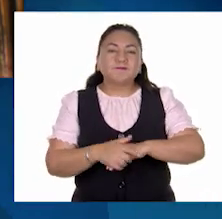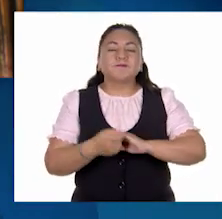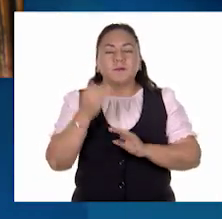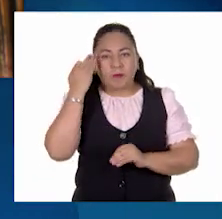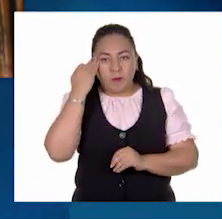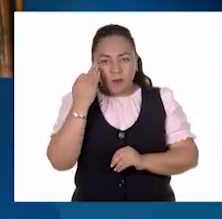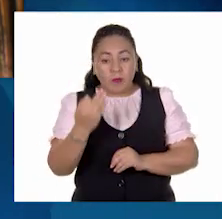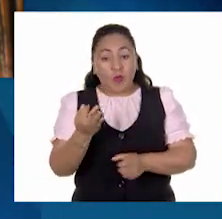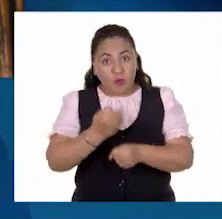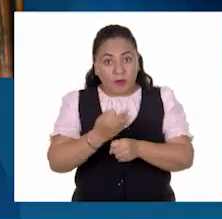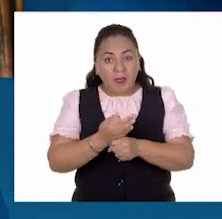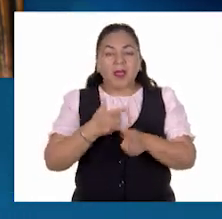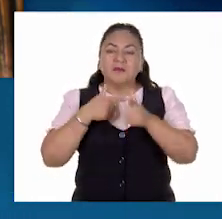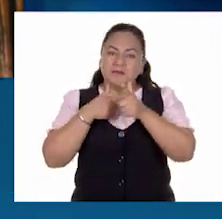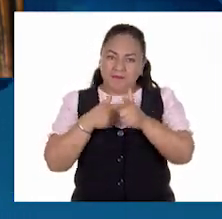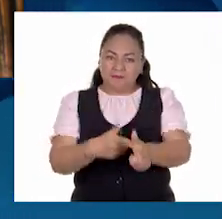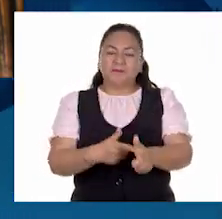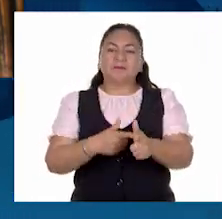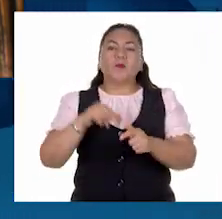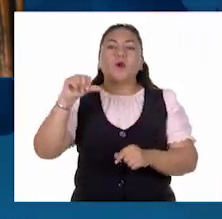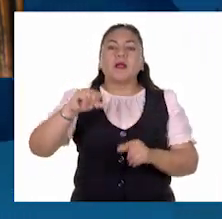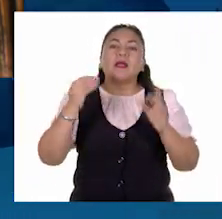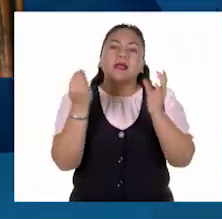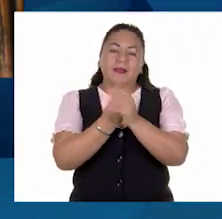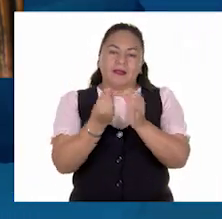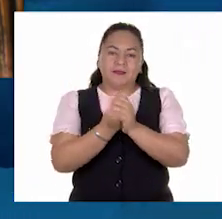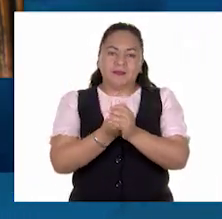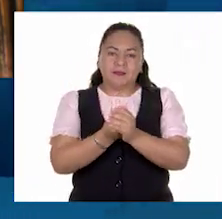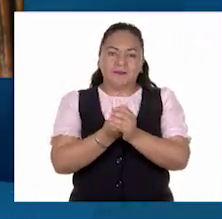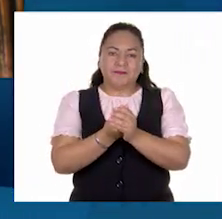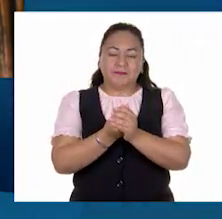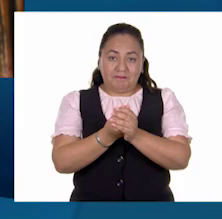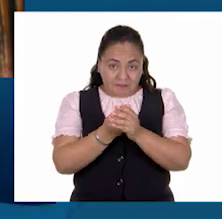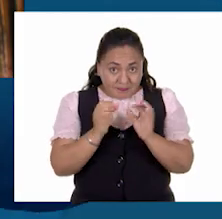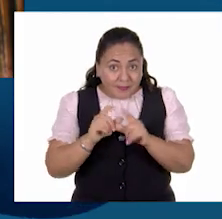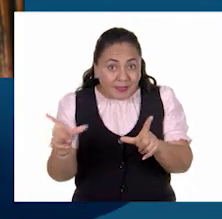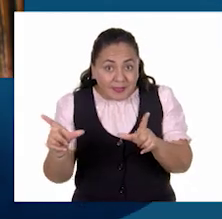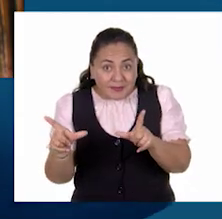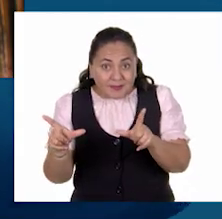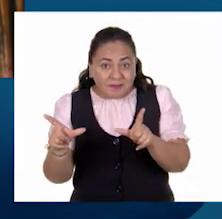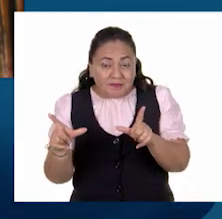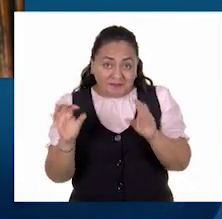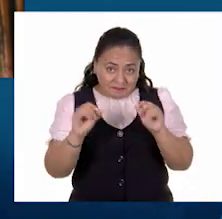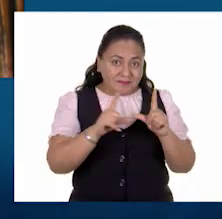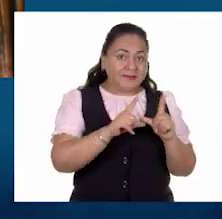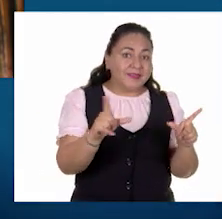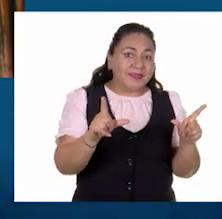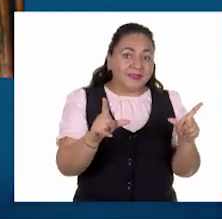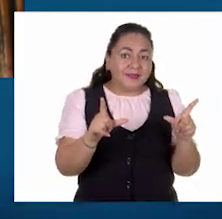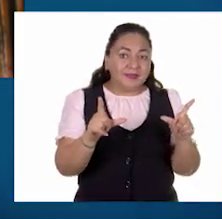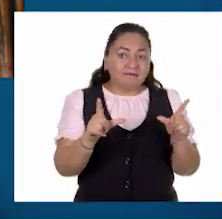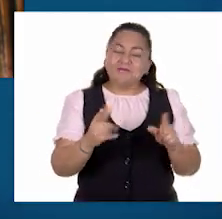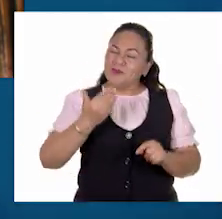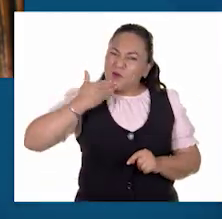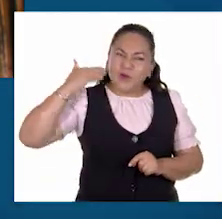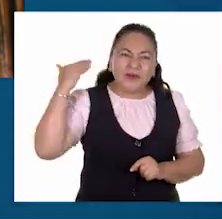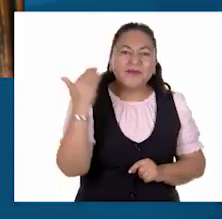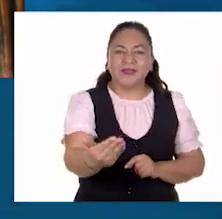es momento de seguir con el programa de hoy. ¿Listas? ¿Listos?